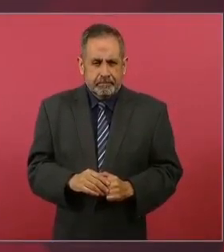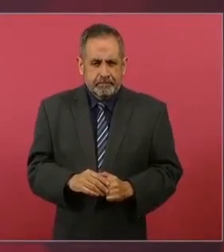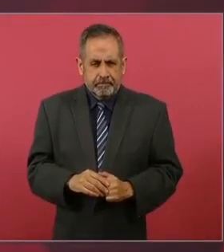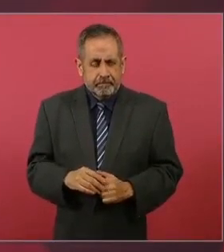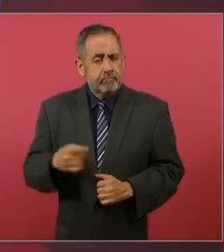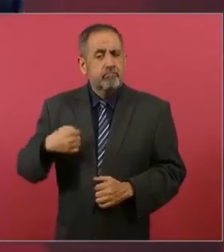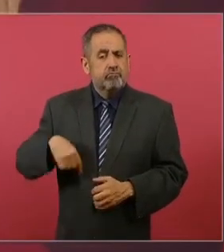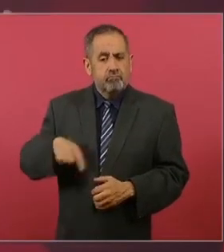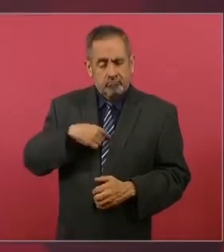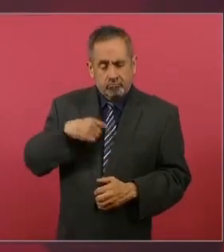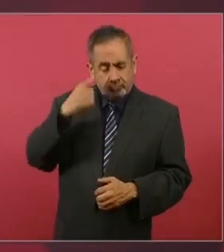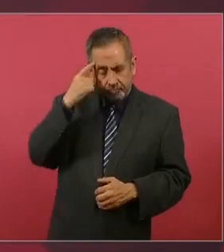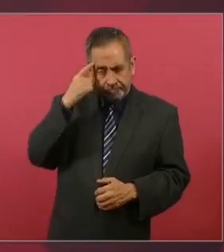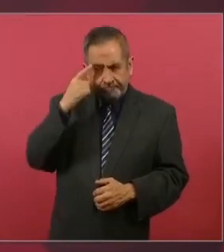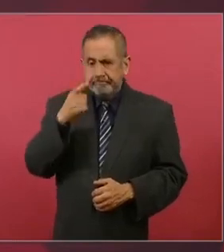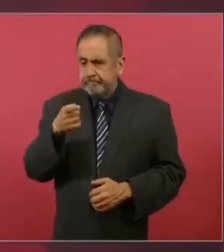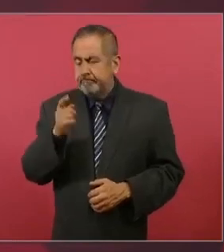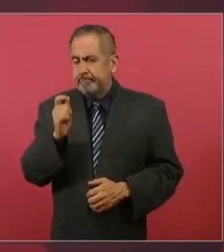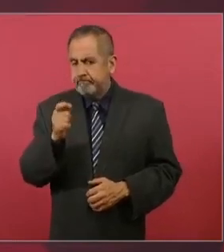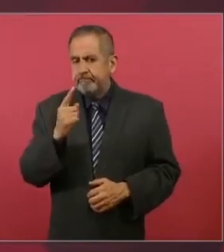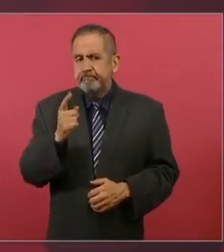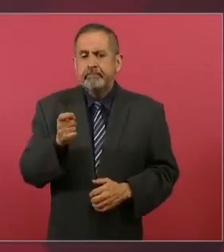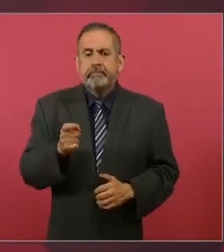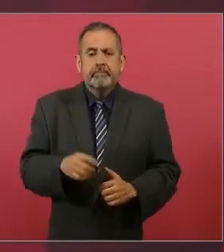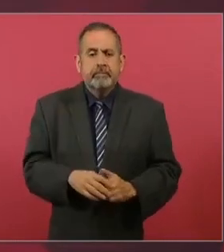ya encontramos también